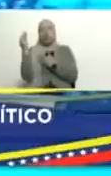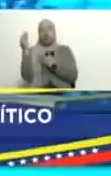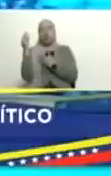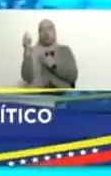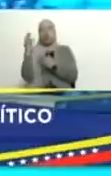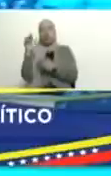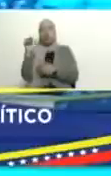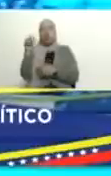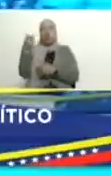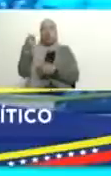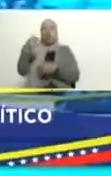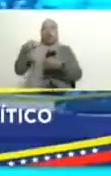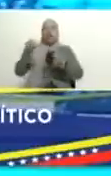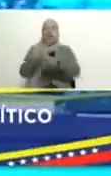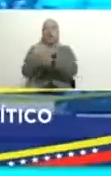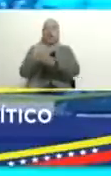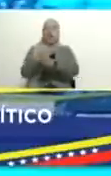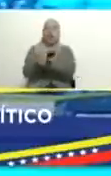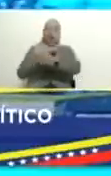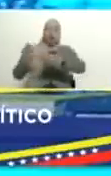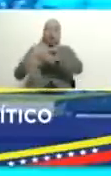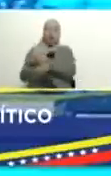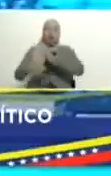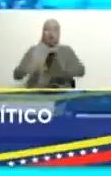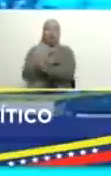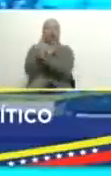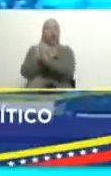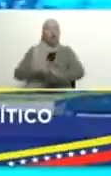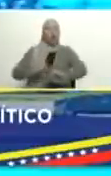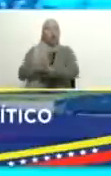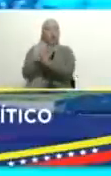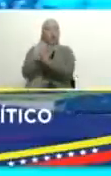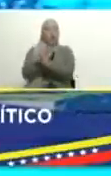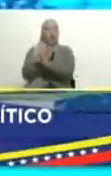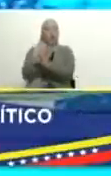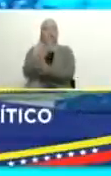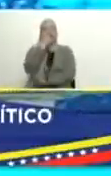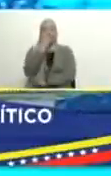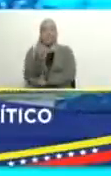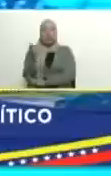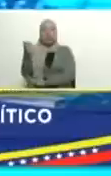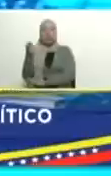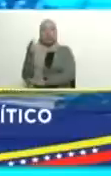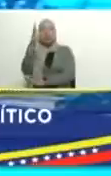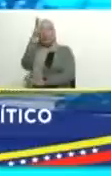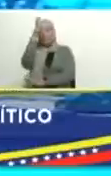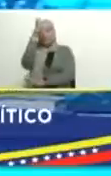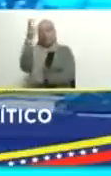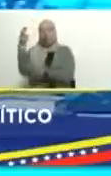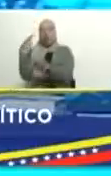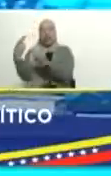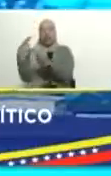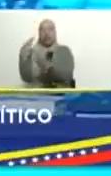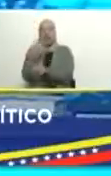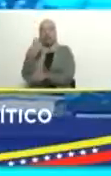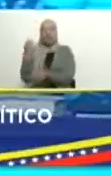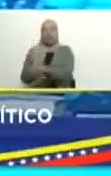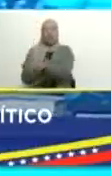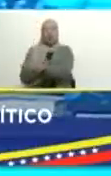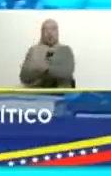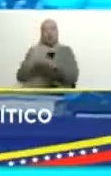Aruba, Curazao y Bonaire, reforzando las relaciones del Estado Falcón con nuestros hermanos y hermanas